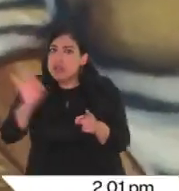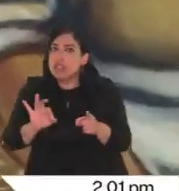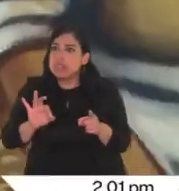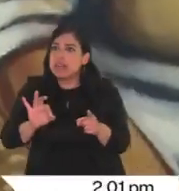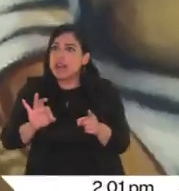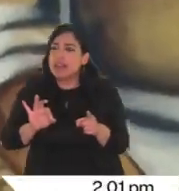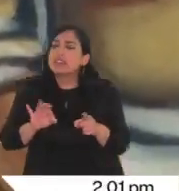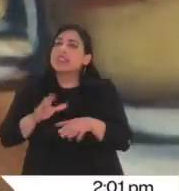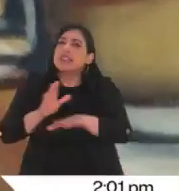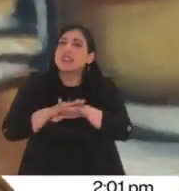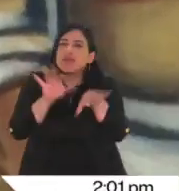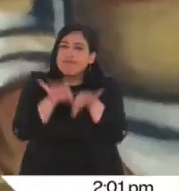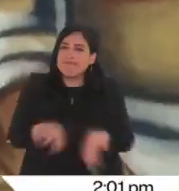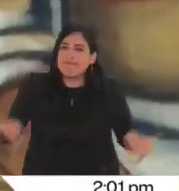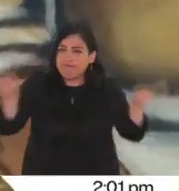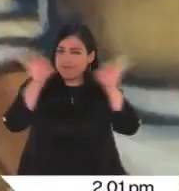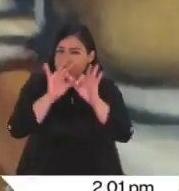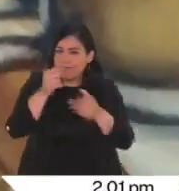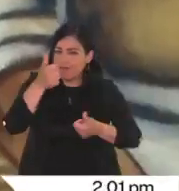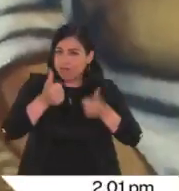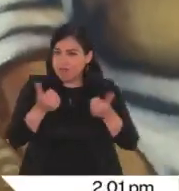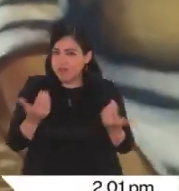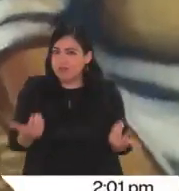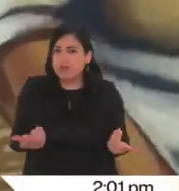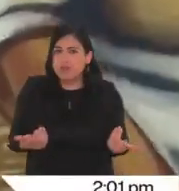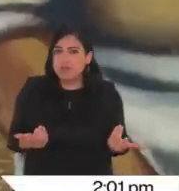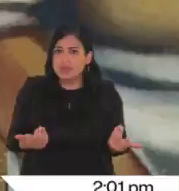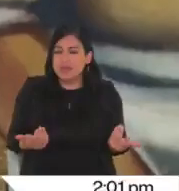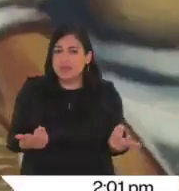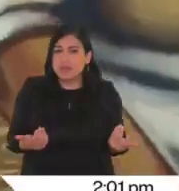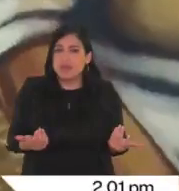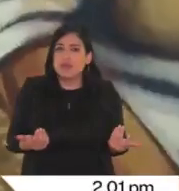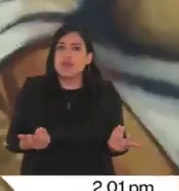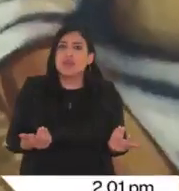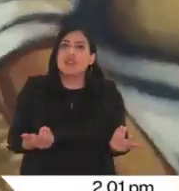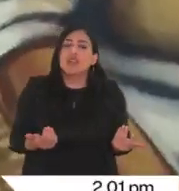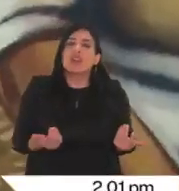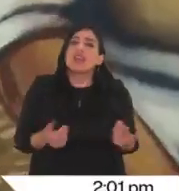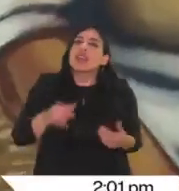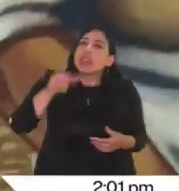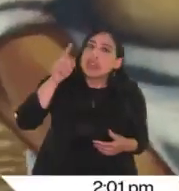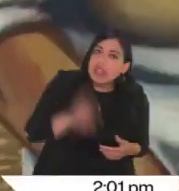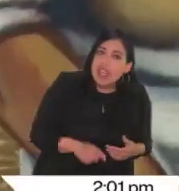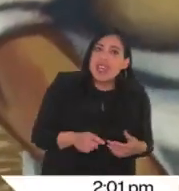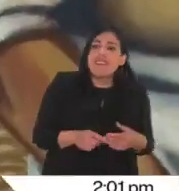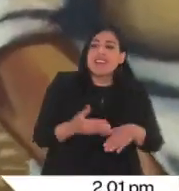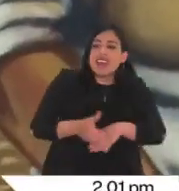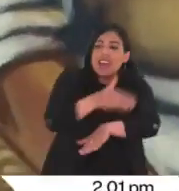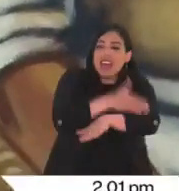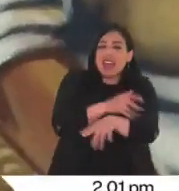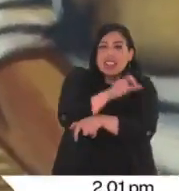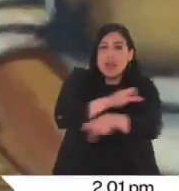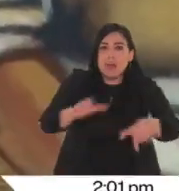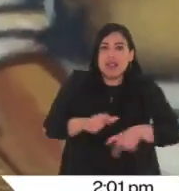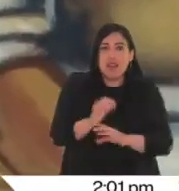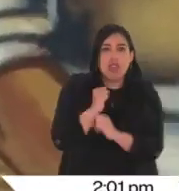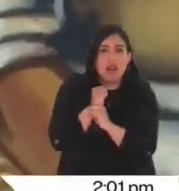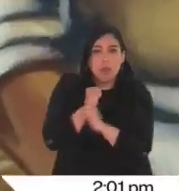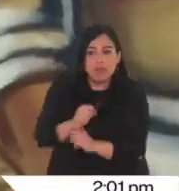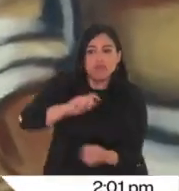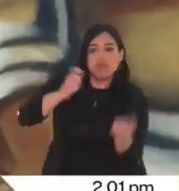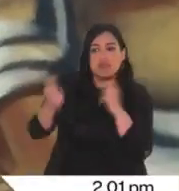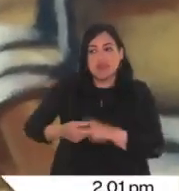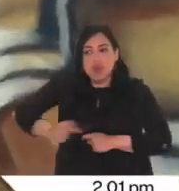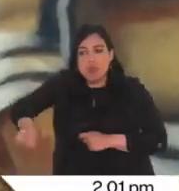es muy importante que Hay posibilidad de acceder a tratamiento porque al final en toda la región